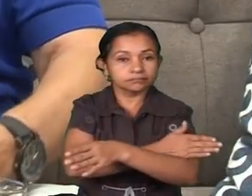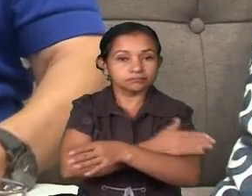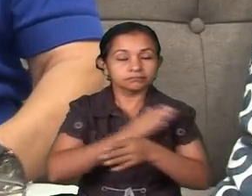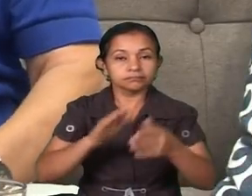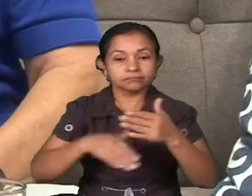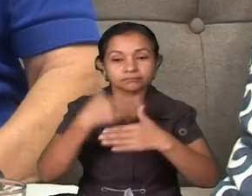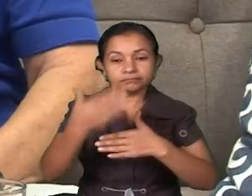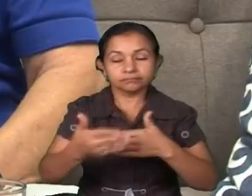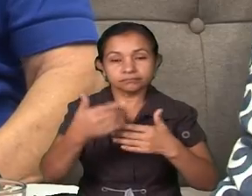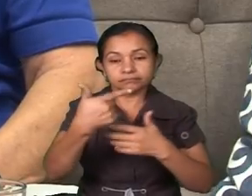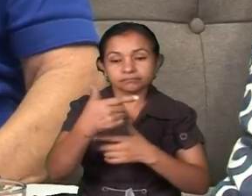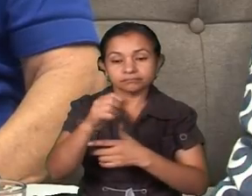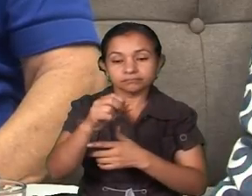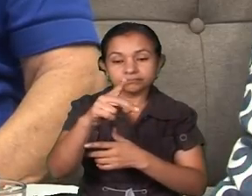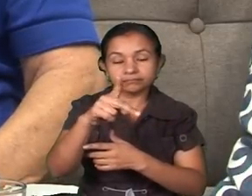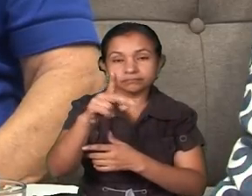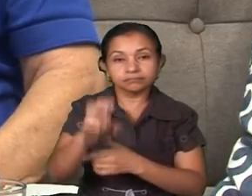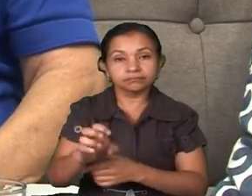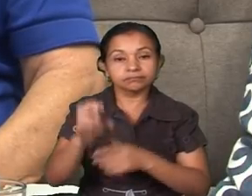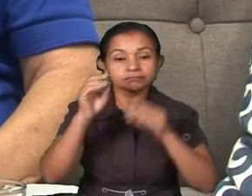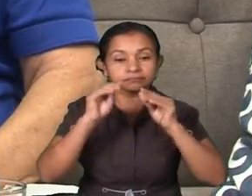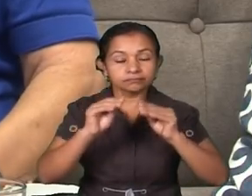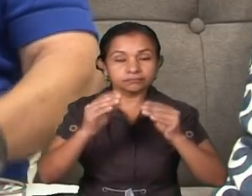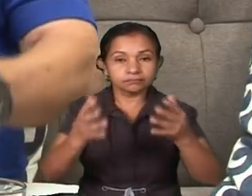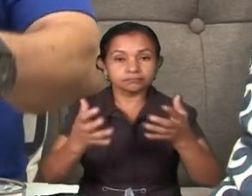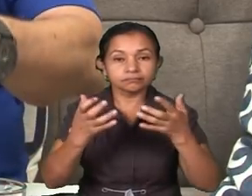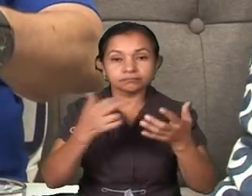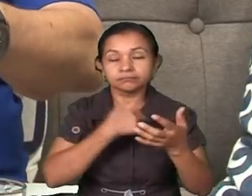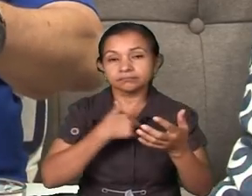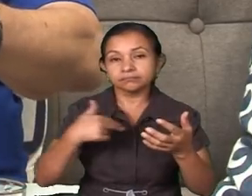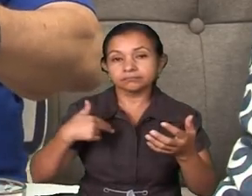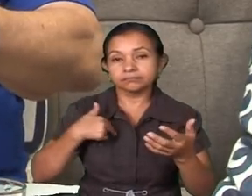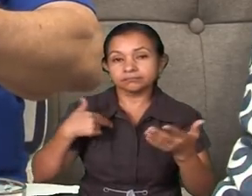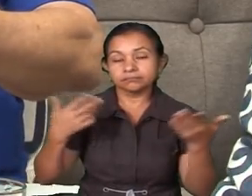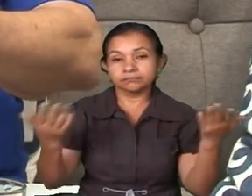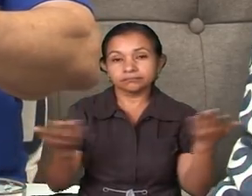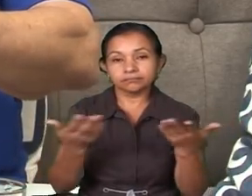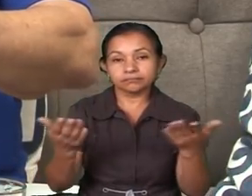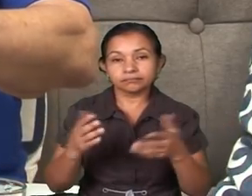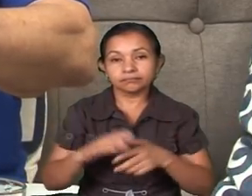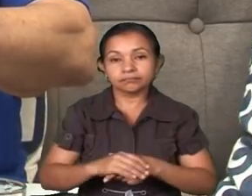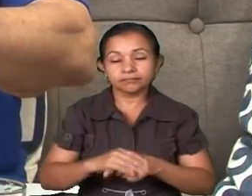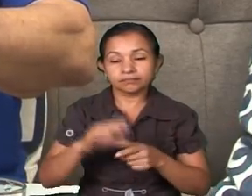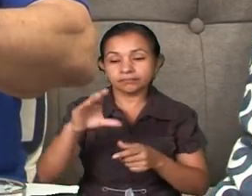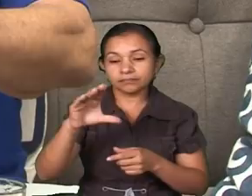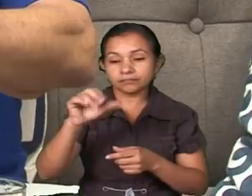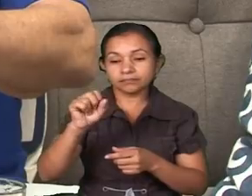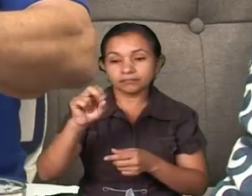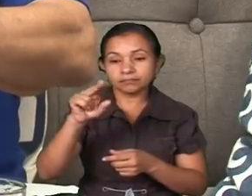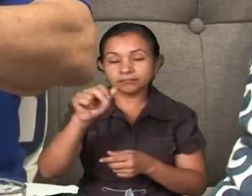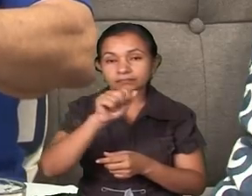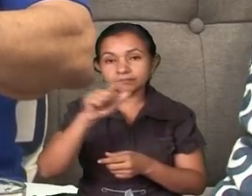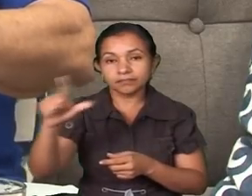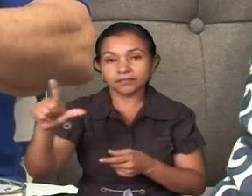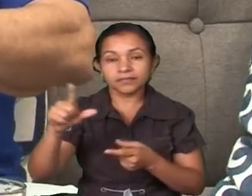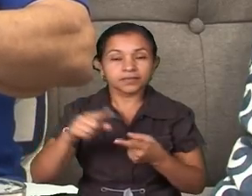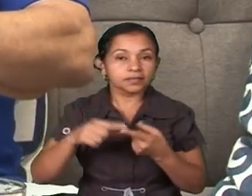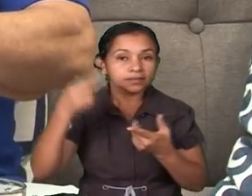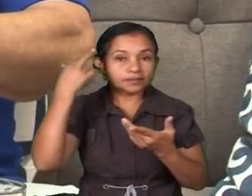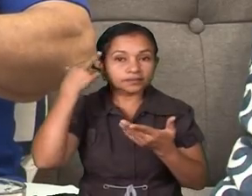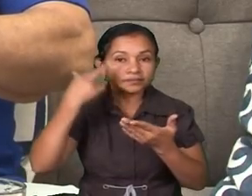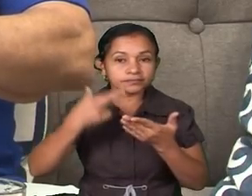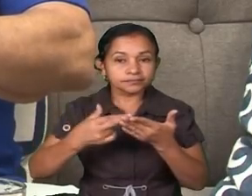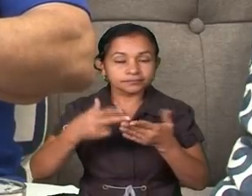dar el intento de golpe. Lo quisieron hacer cuando el canal, cuando quisieron venir